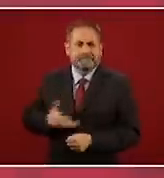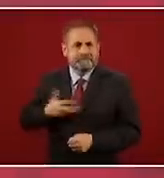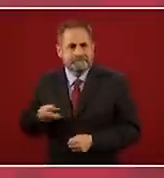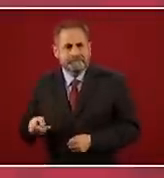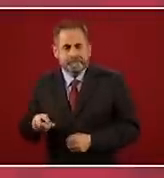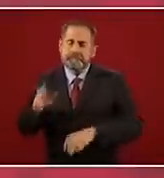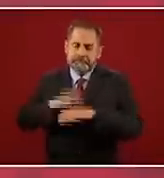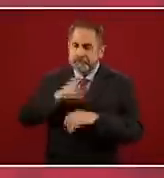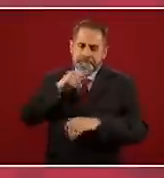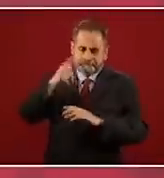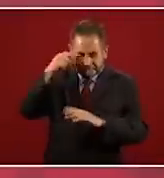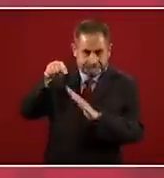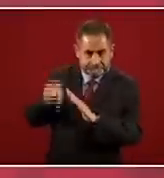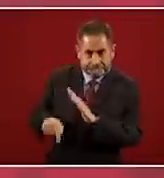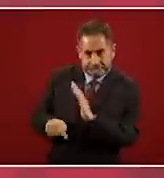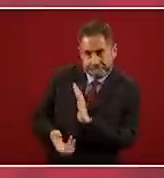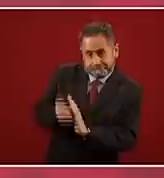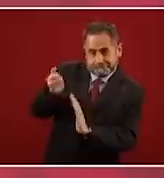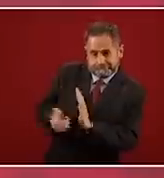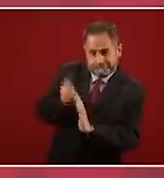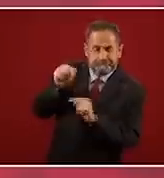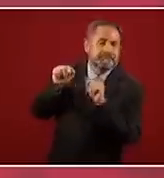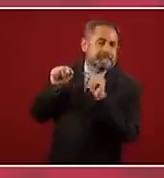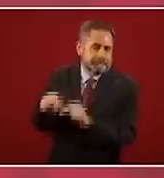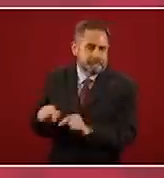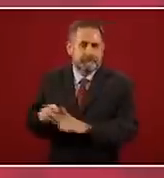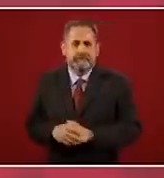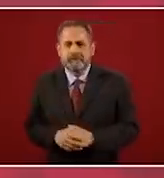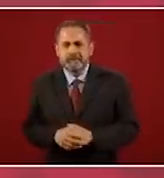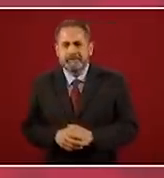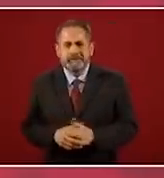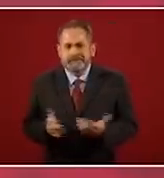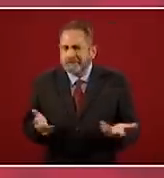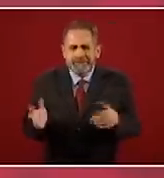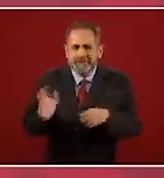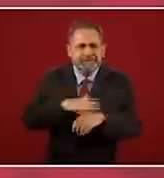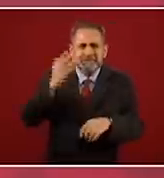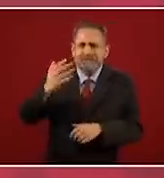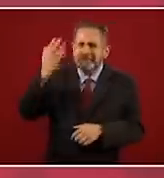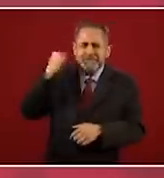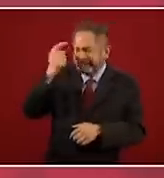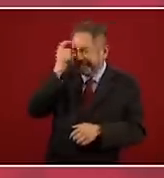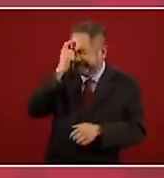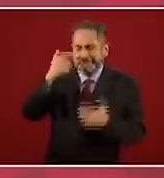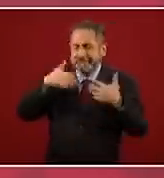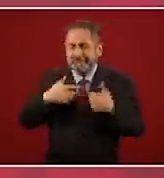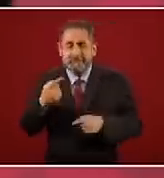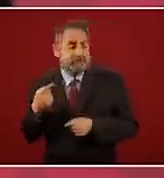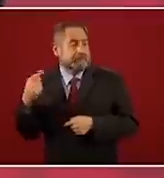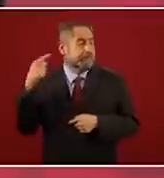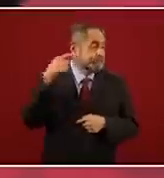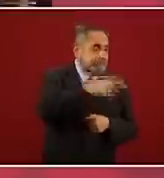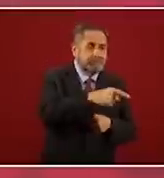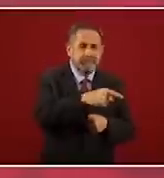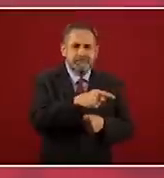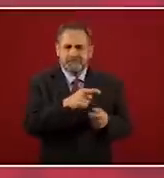Pemex. ¿Por qué esa manera irracional de invertir